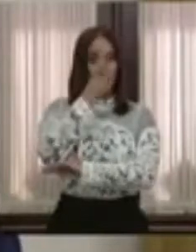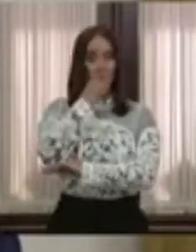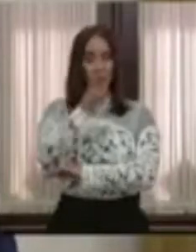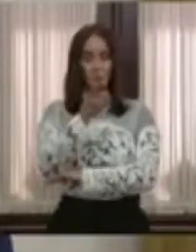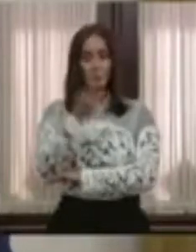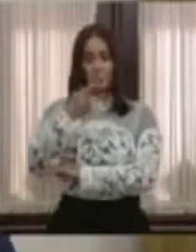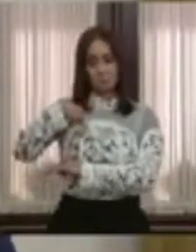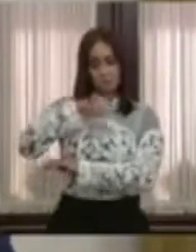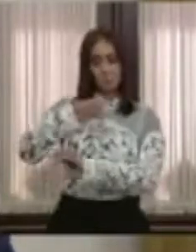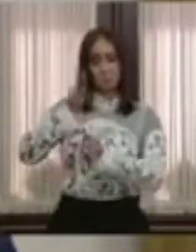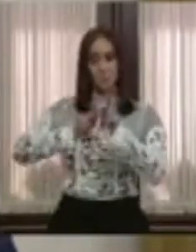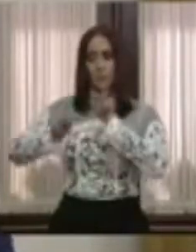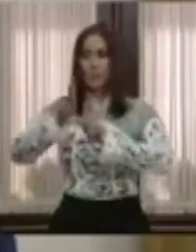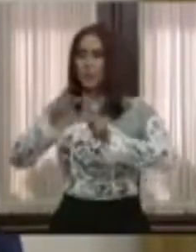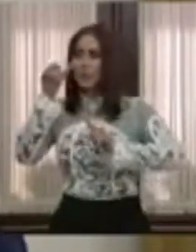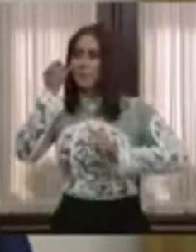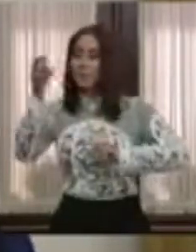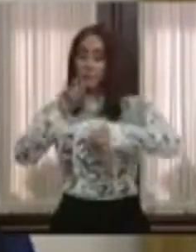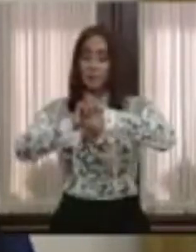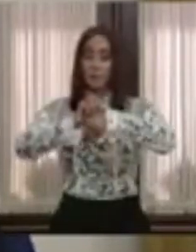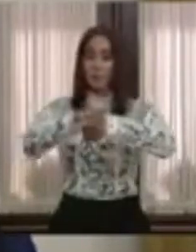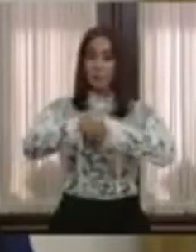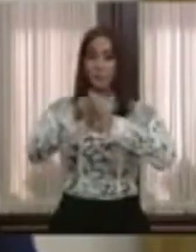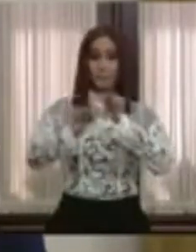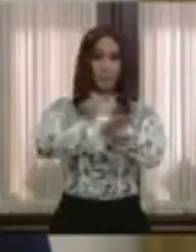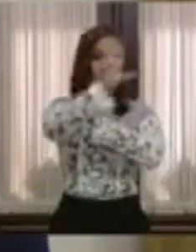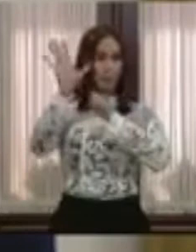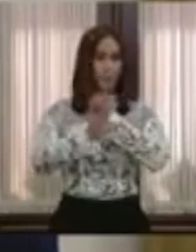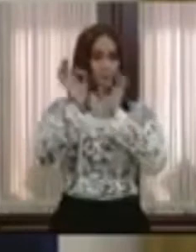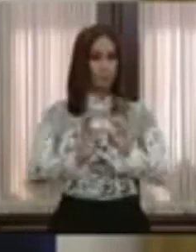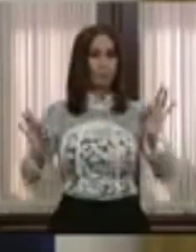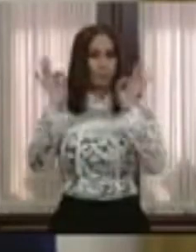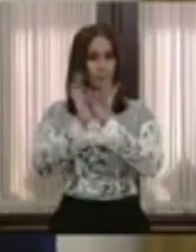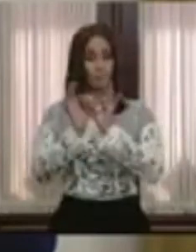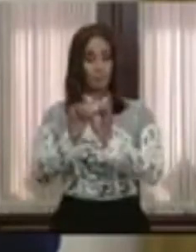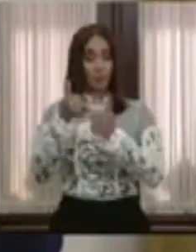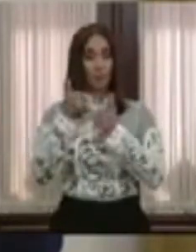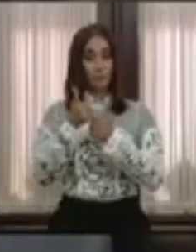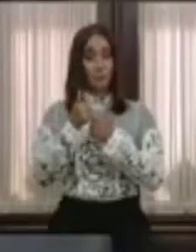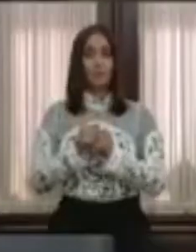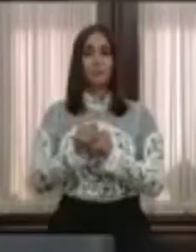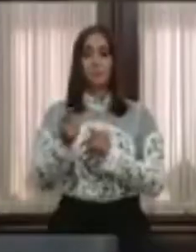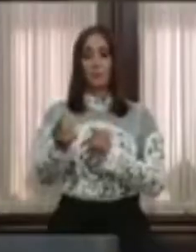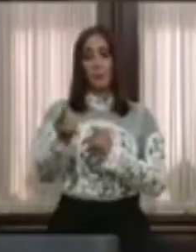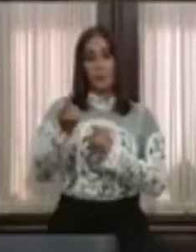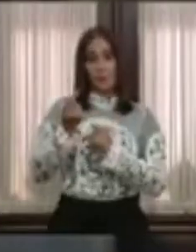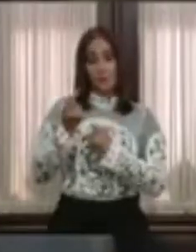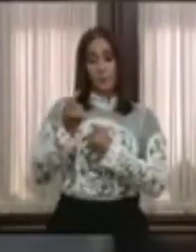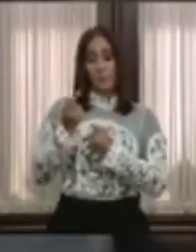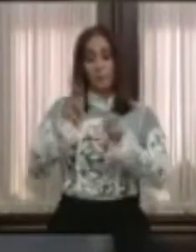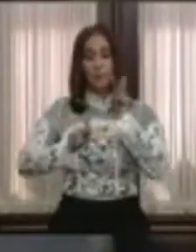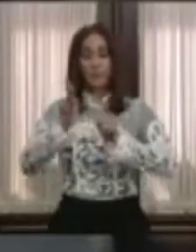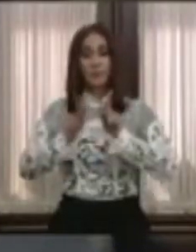fuimos con un mensaje muy claro, muy preciso y muy contundente. Vengo en nombre del presidente